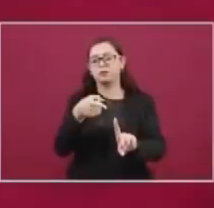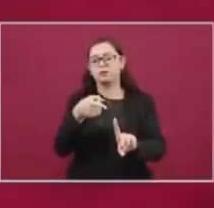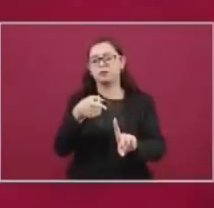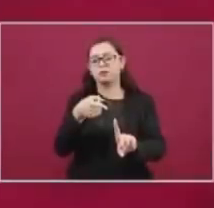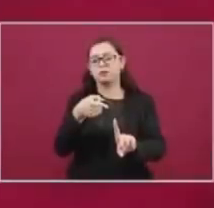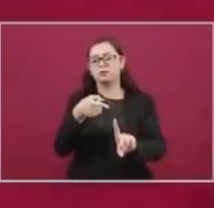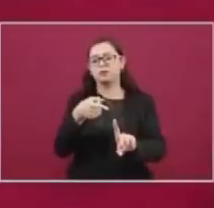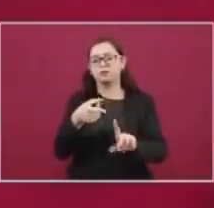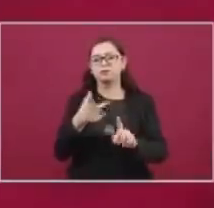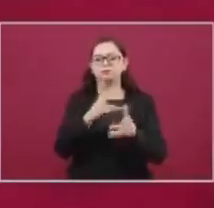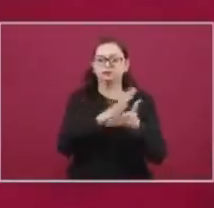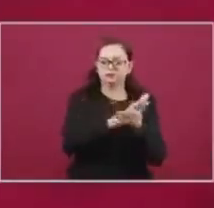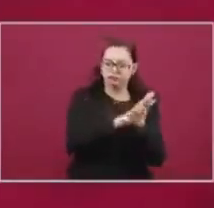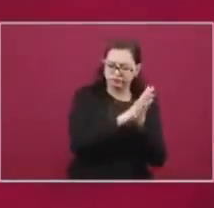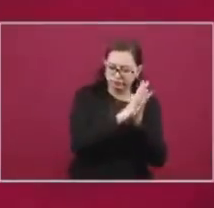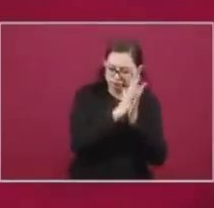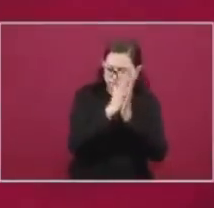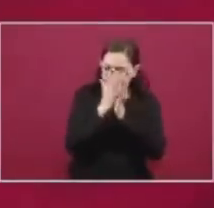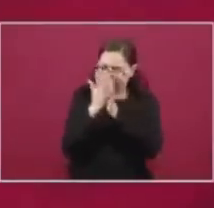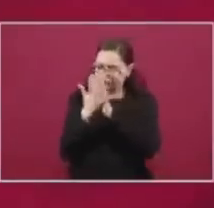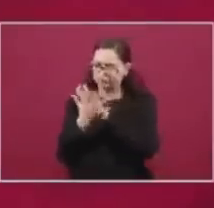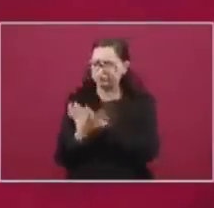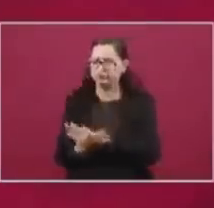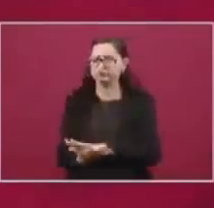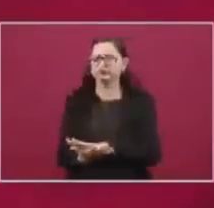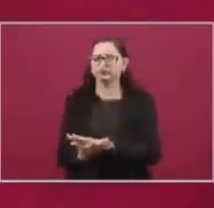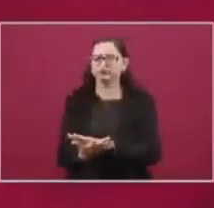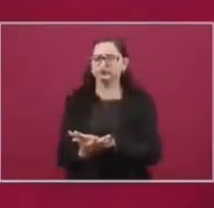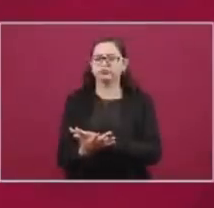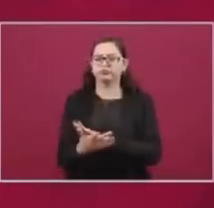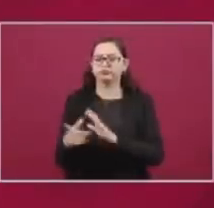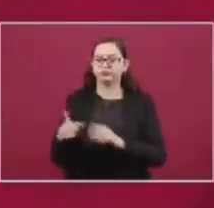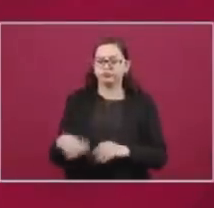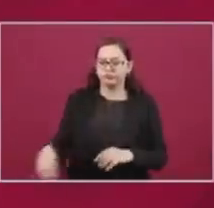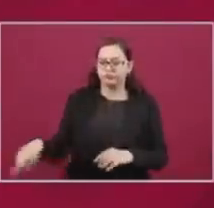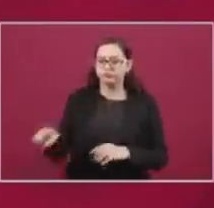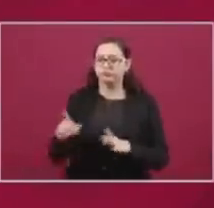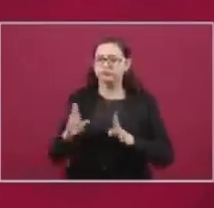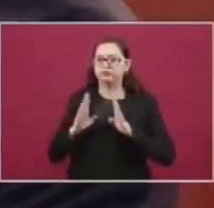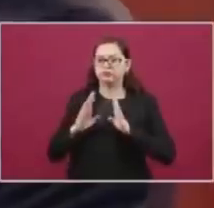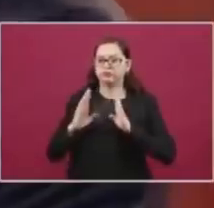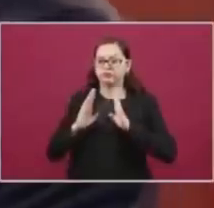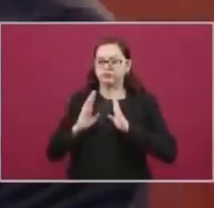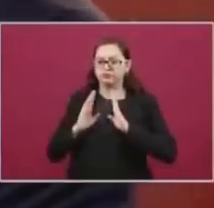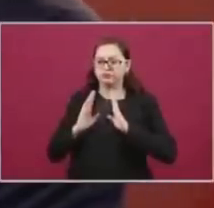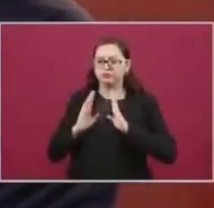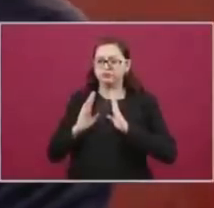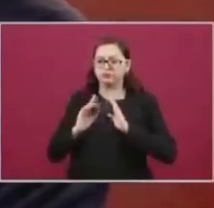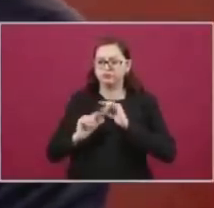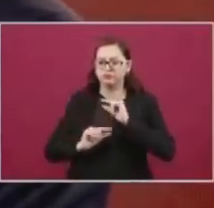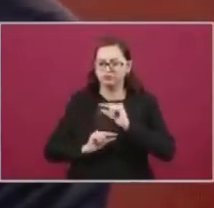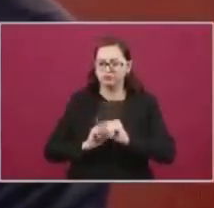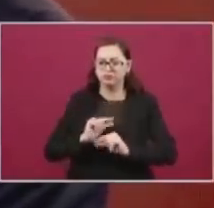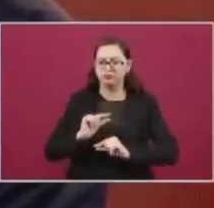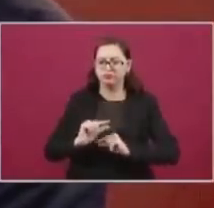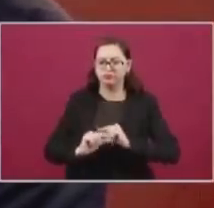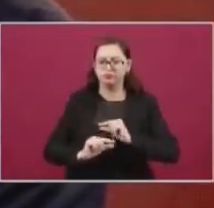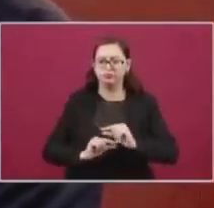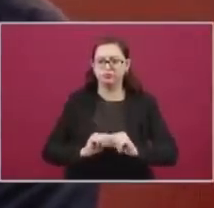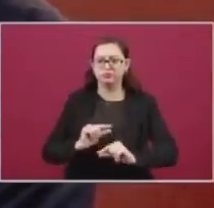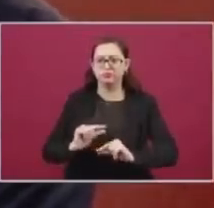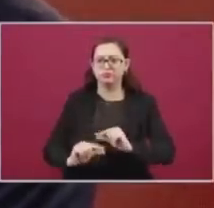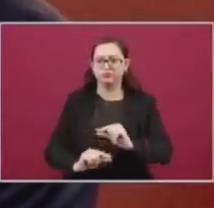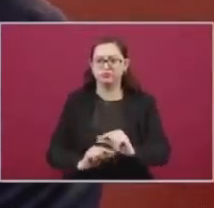de dar el giro a las Fuerzas Armadas poco a poco,